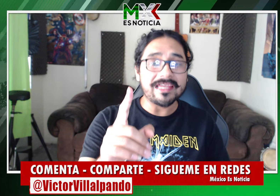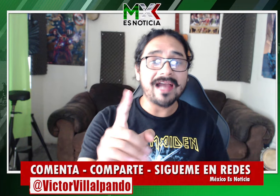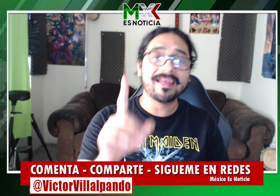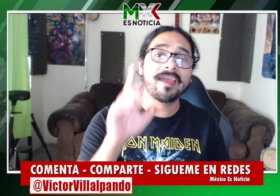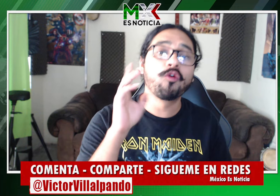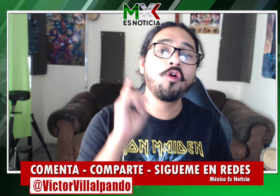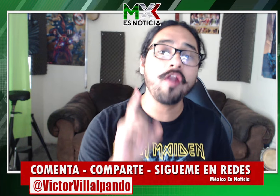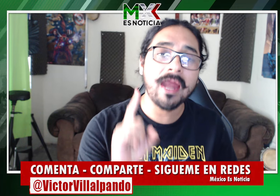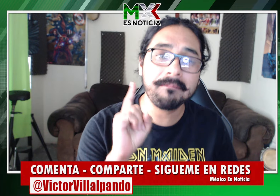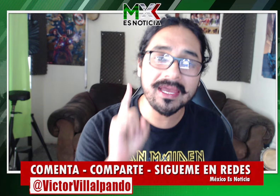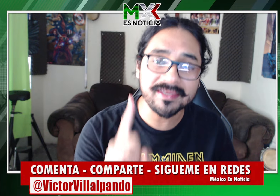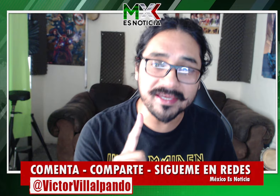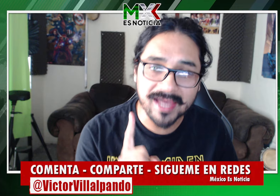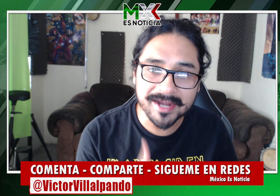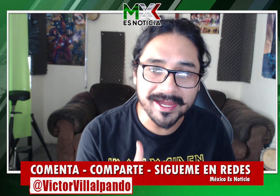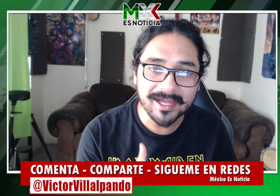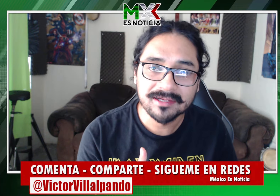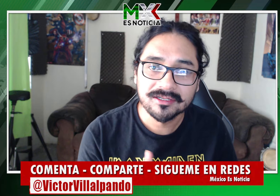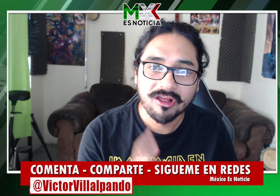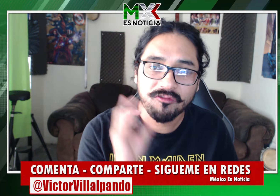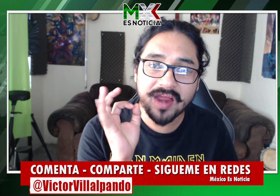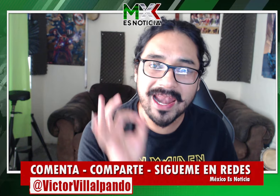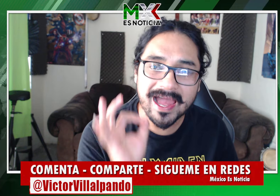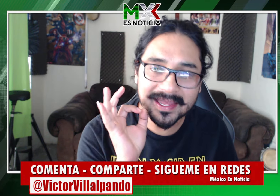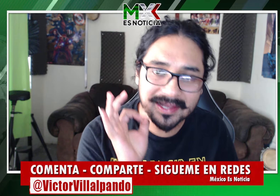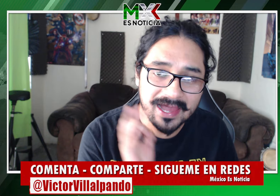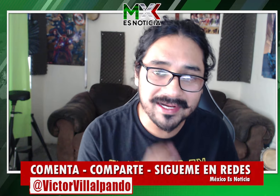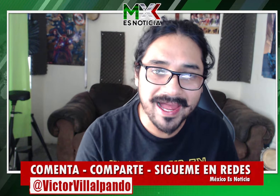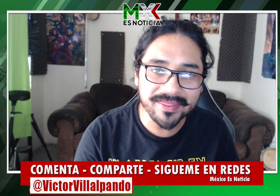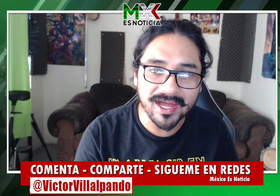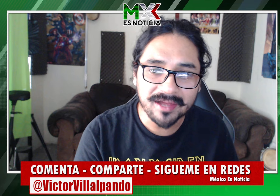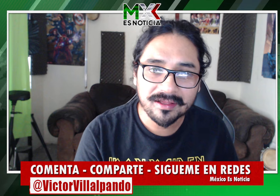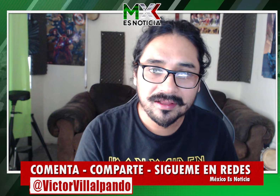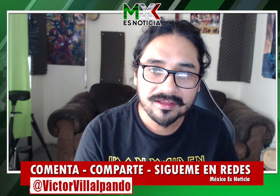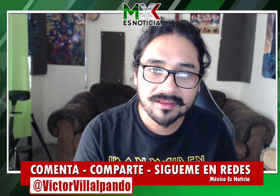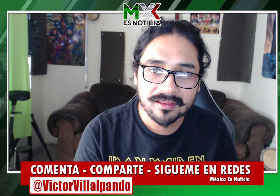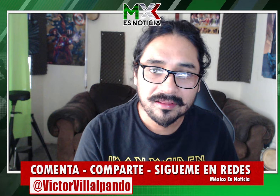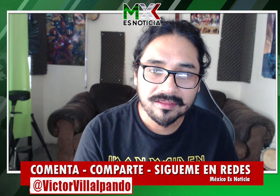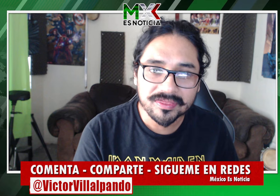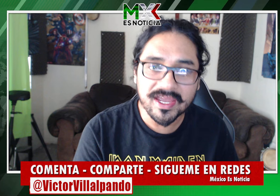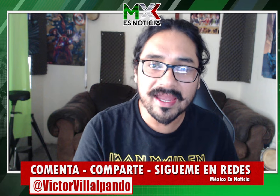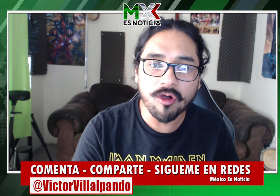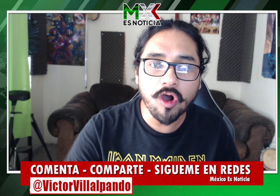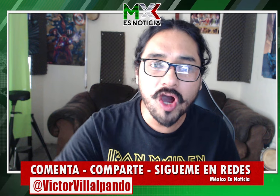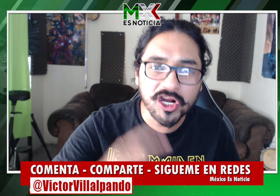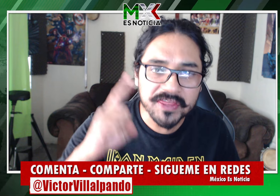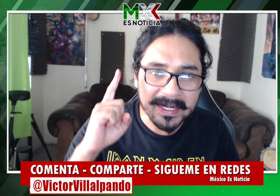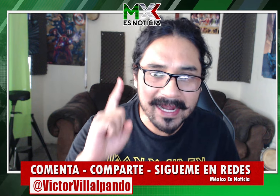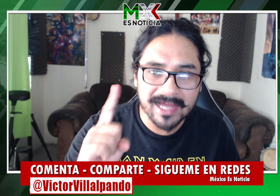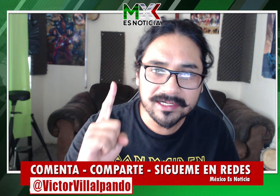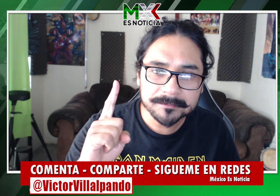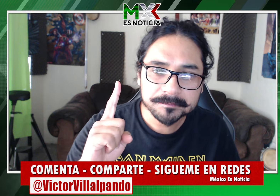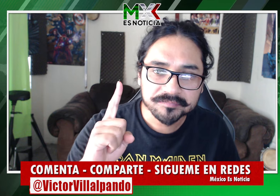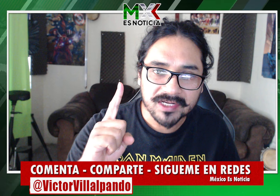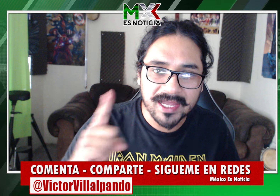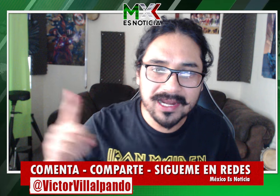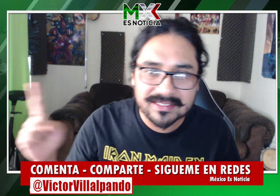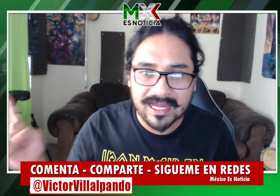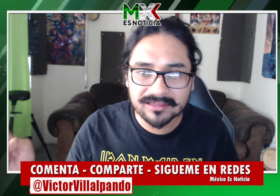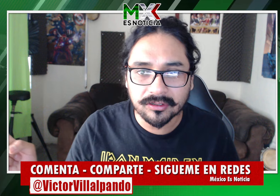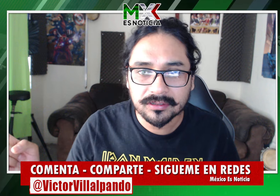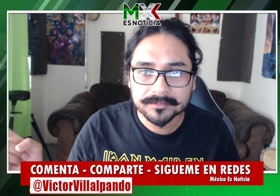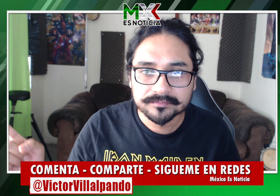resulta que una mexicana fue la encargada de Ordenar